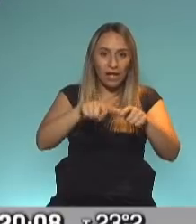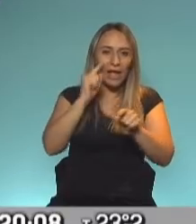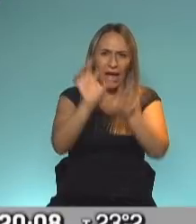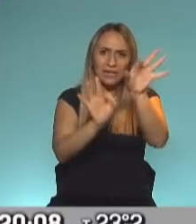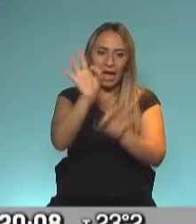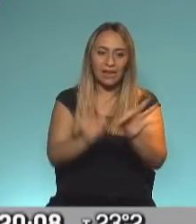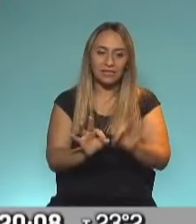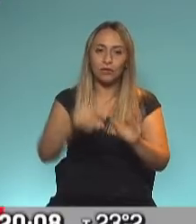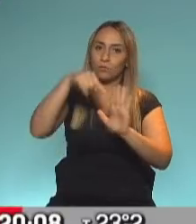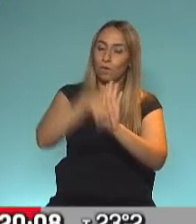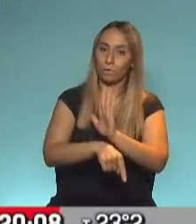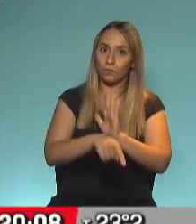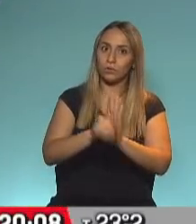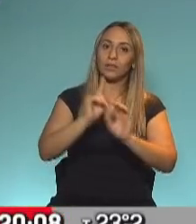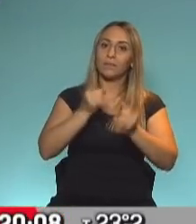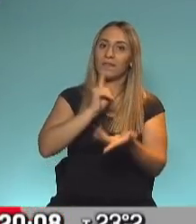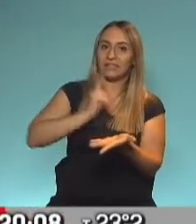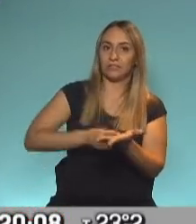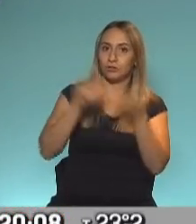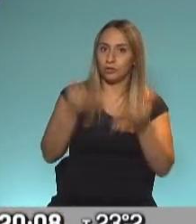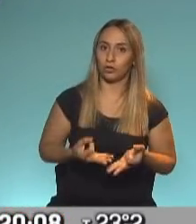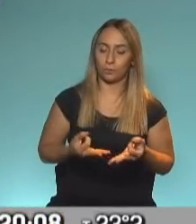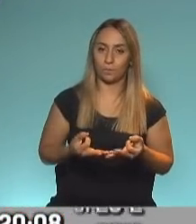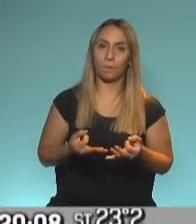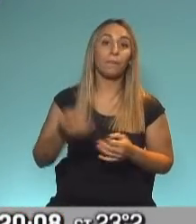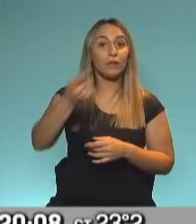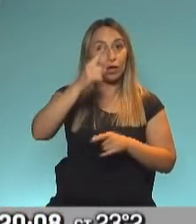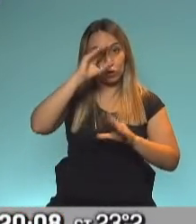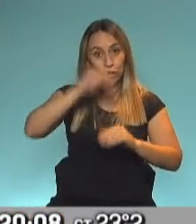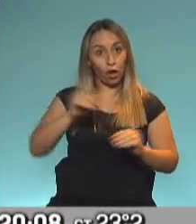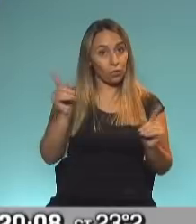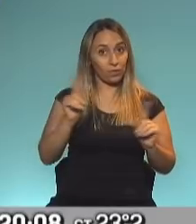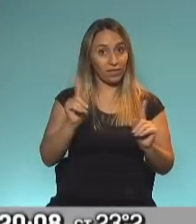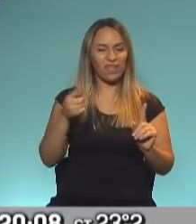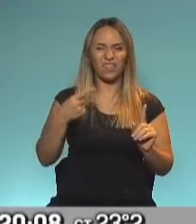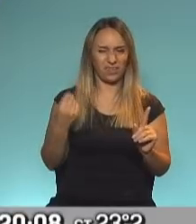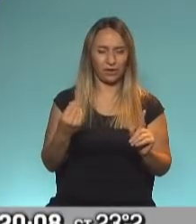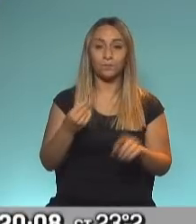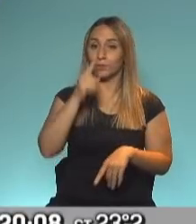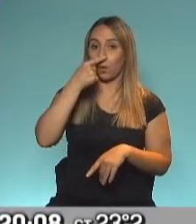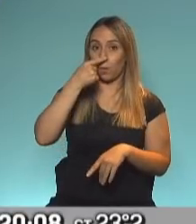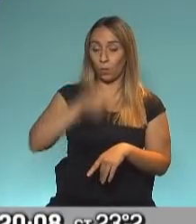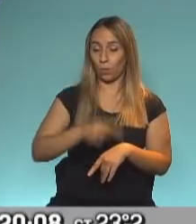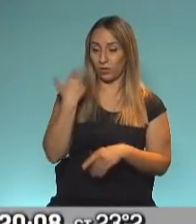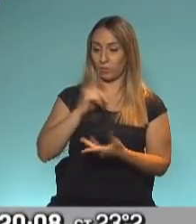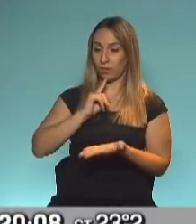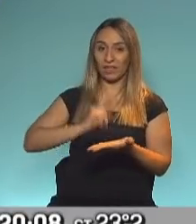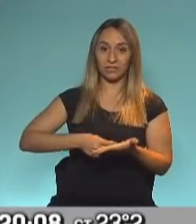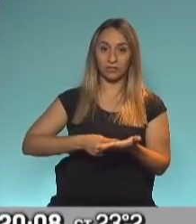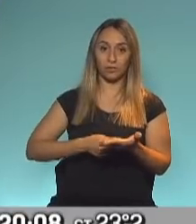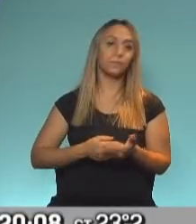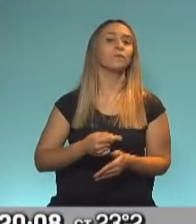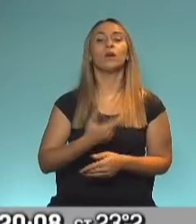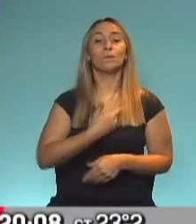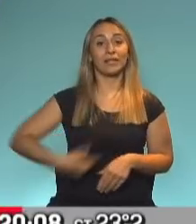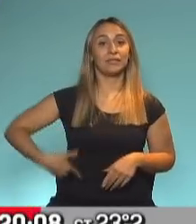algún tipo de determinación. No nos olvidemos que la última disposición respecto a este tema dada por el jefe de